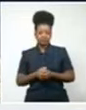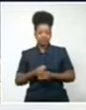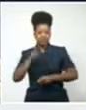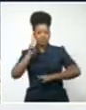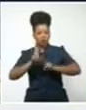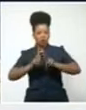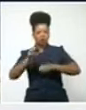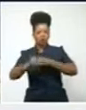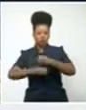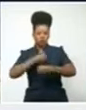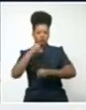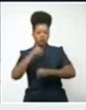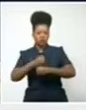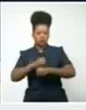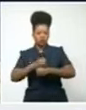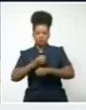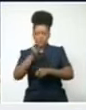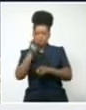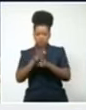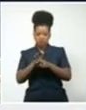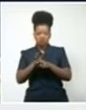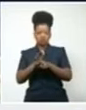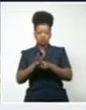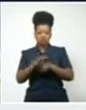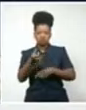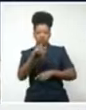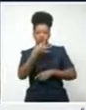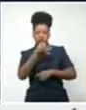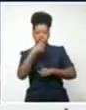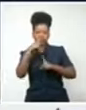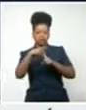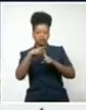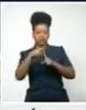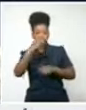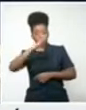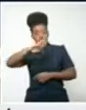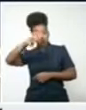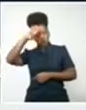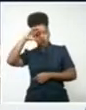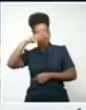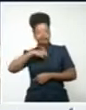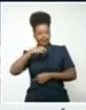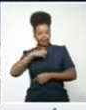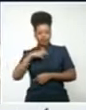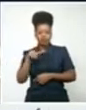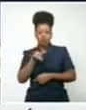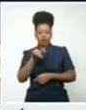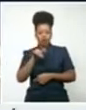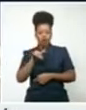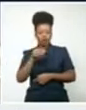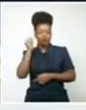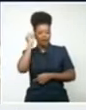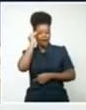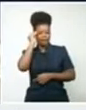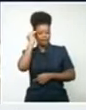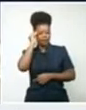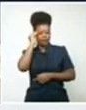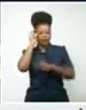como parte del tratamiento. Cuba tiene sus propias experiencias. Creo que ya el hecho de haber